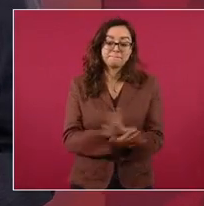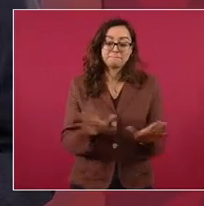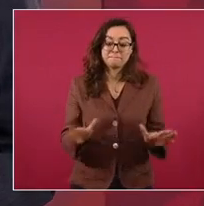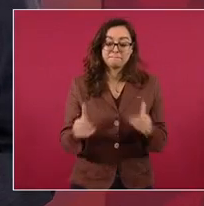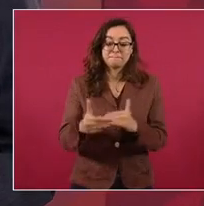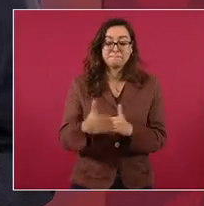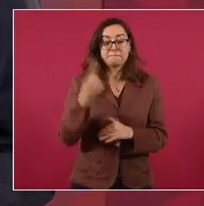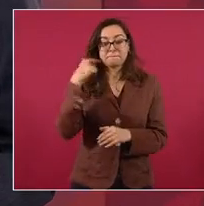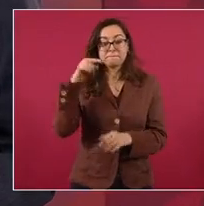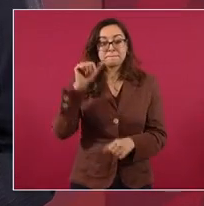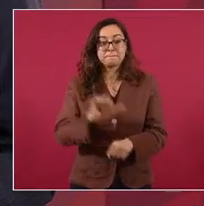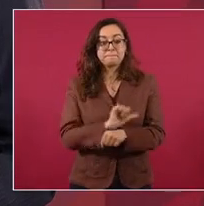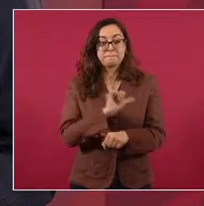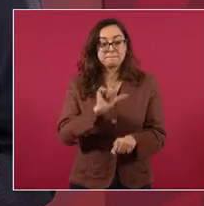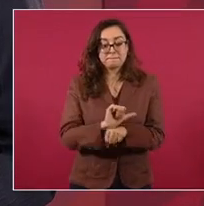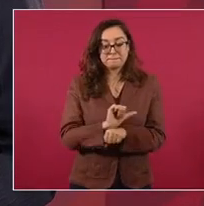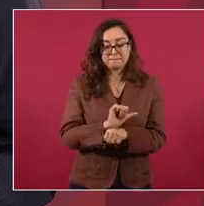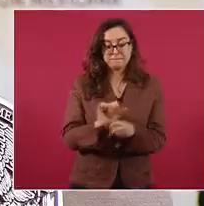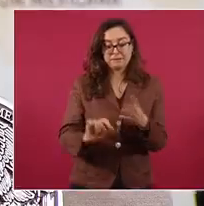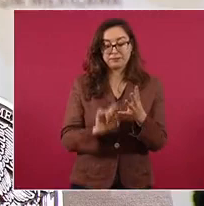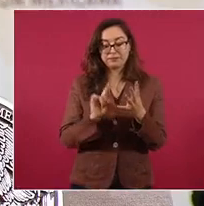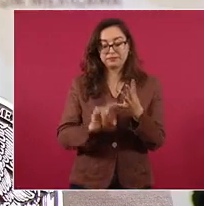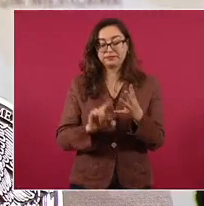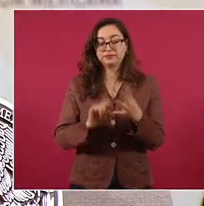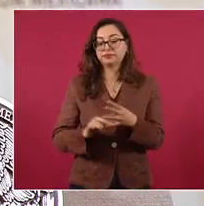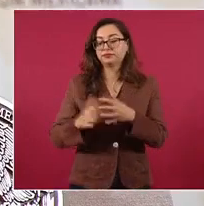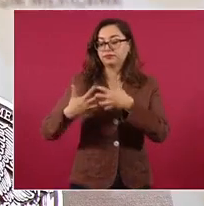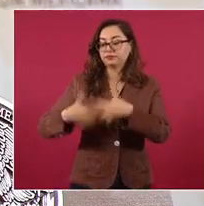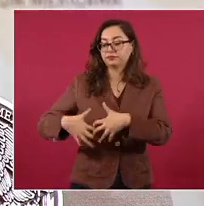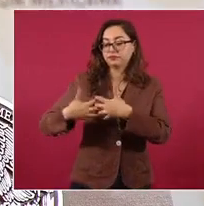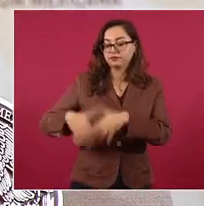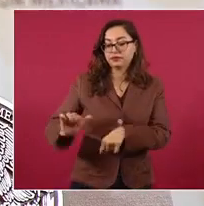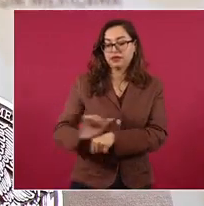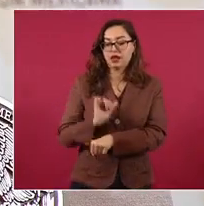Y luego el de la industria automotriz